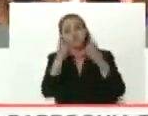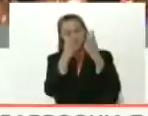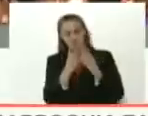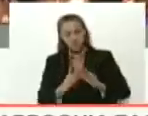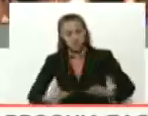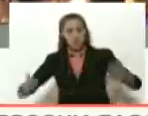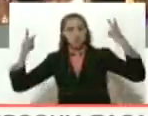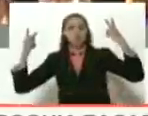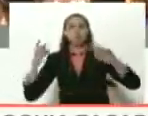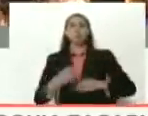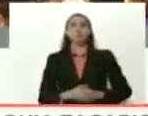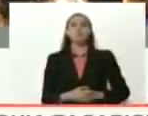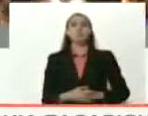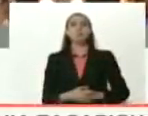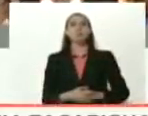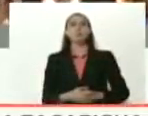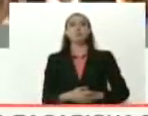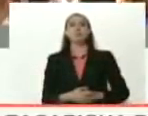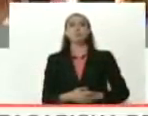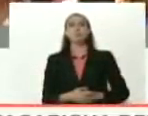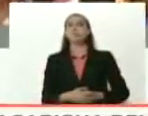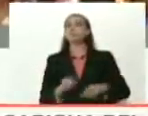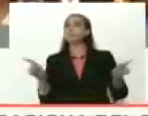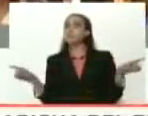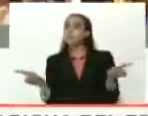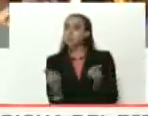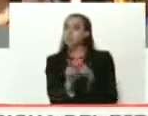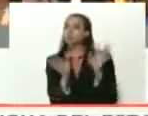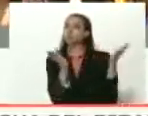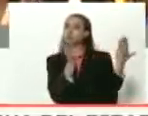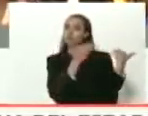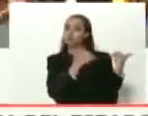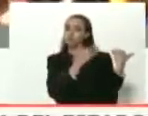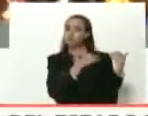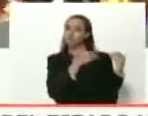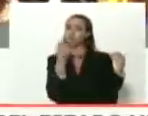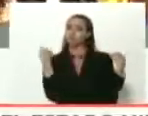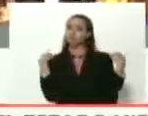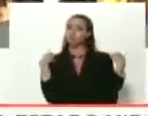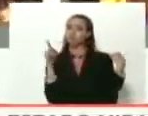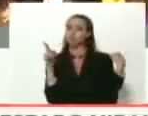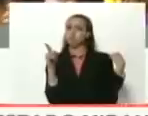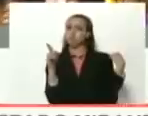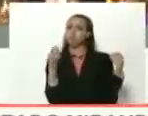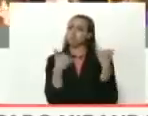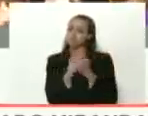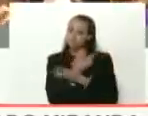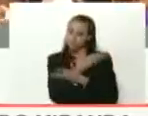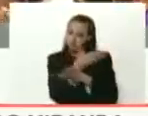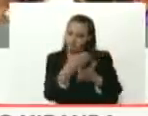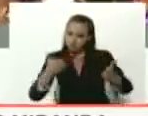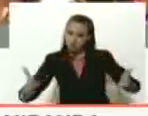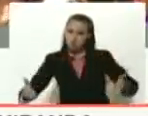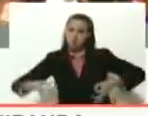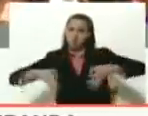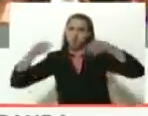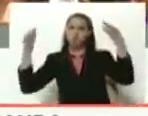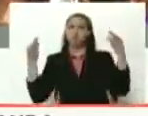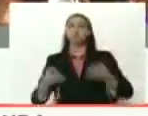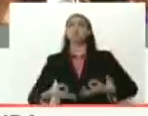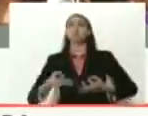victoria, es sinónimo de responsabilidad, de entrega,